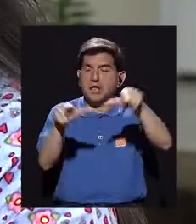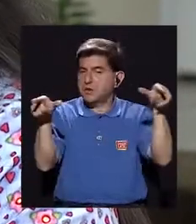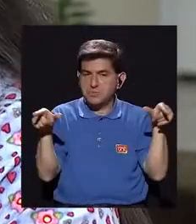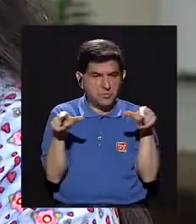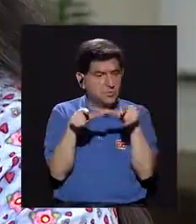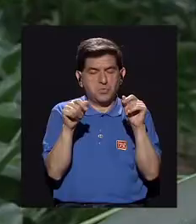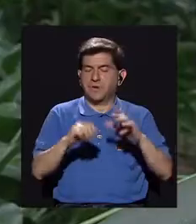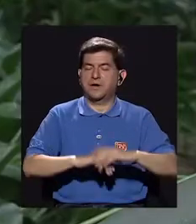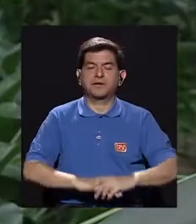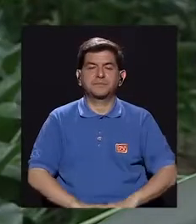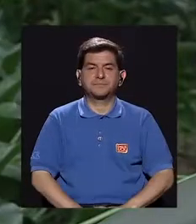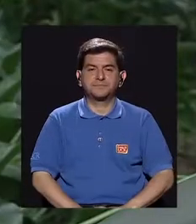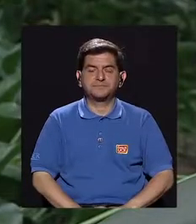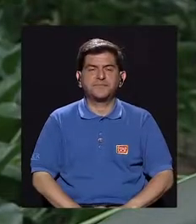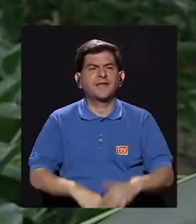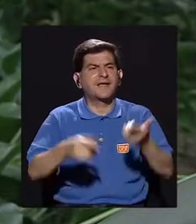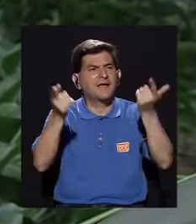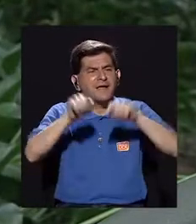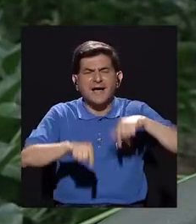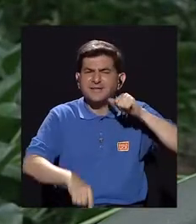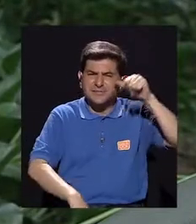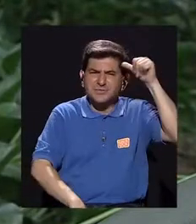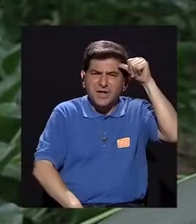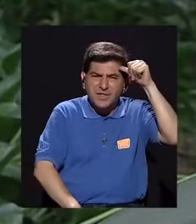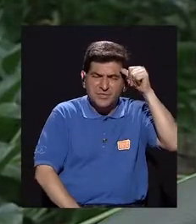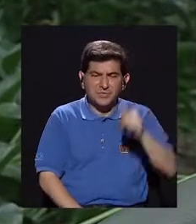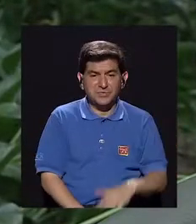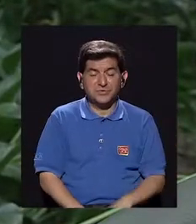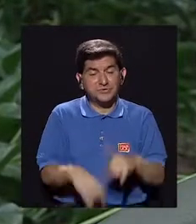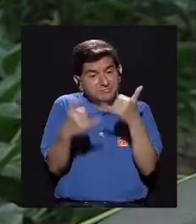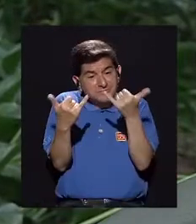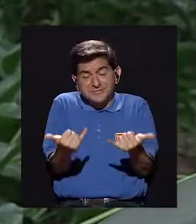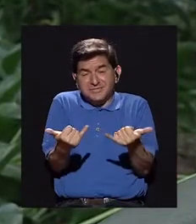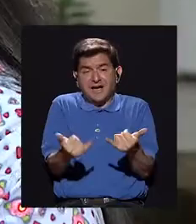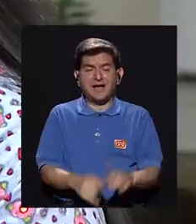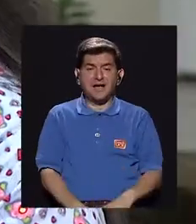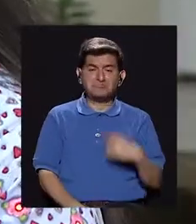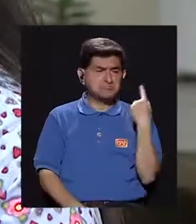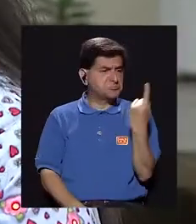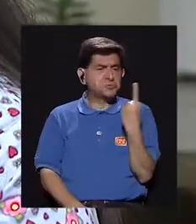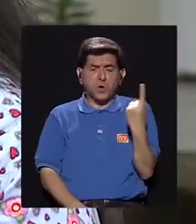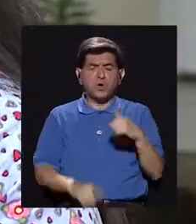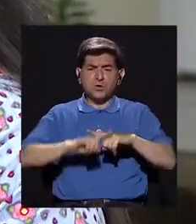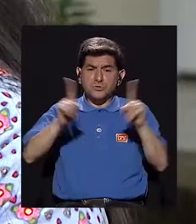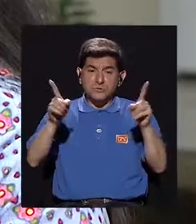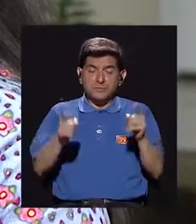ahí mismo, ¿verdad? En el caso de adultos, como son adultos, pueden